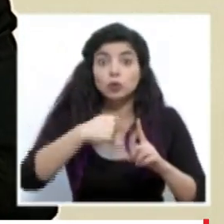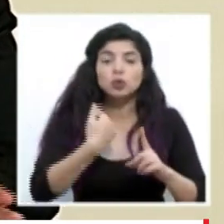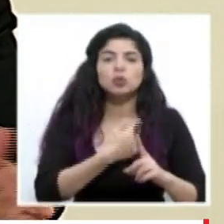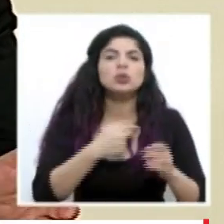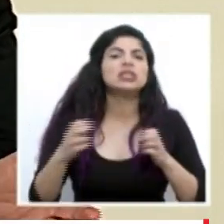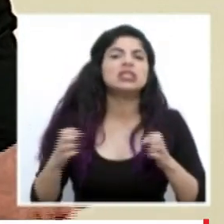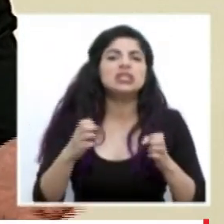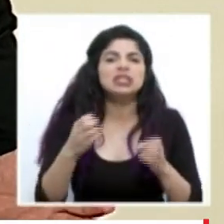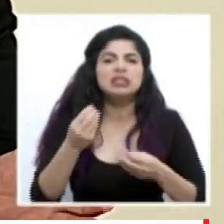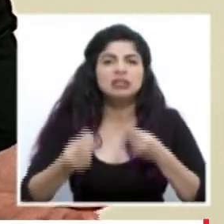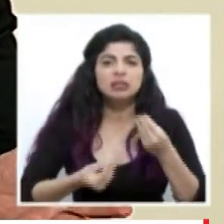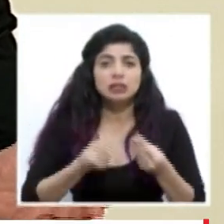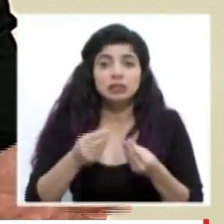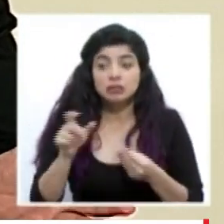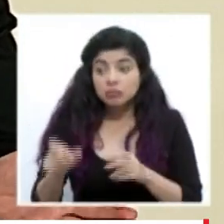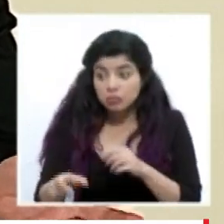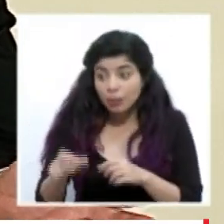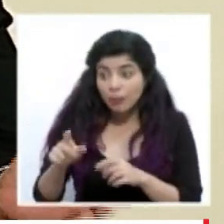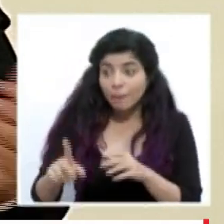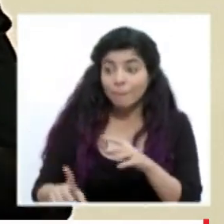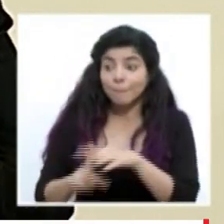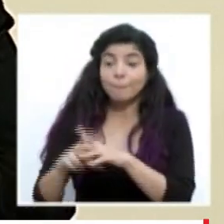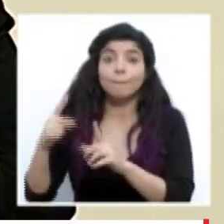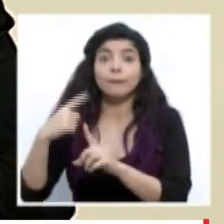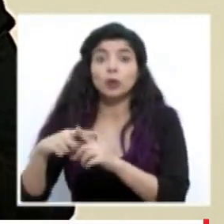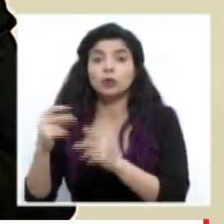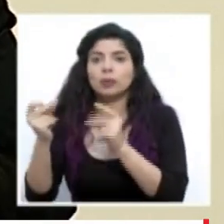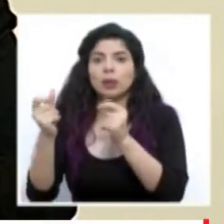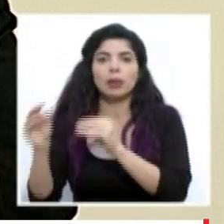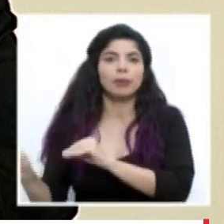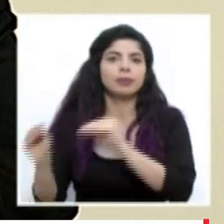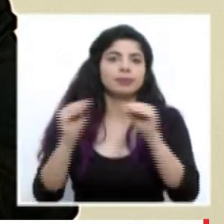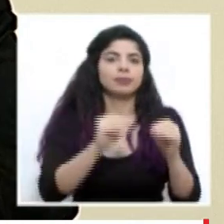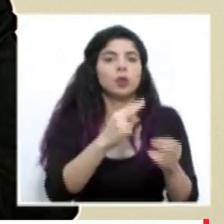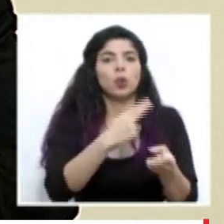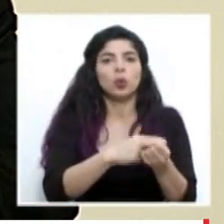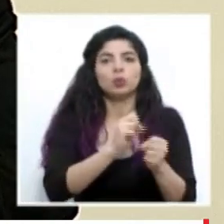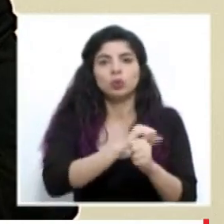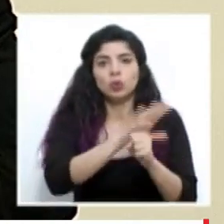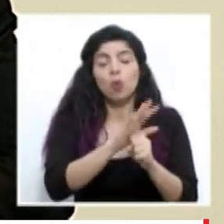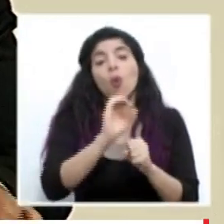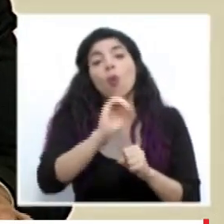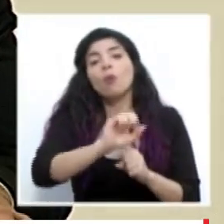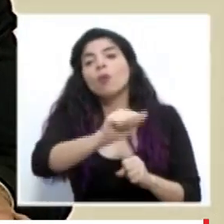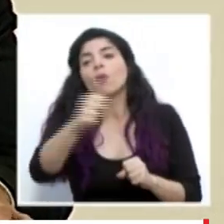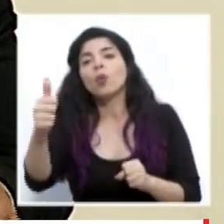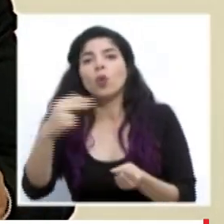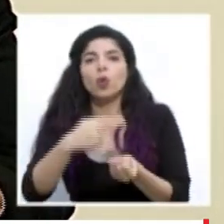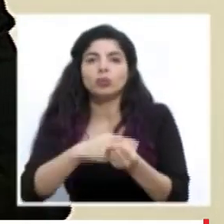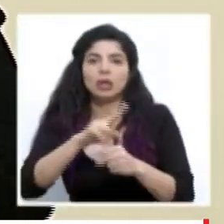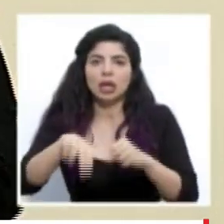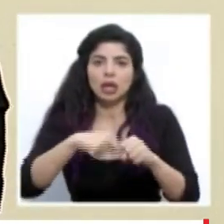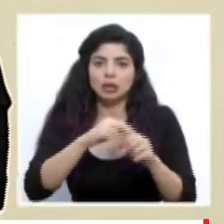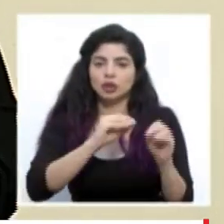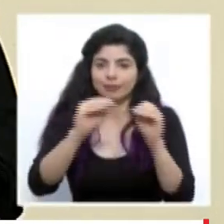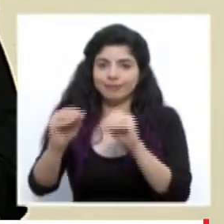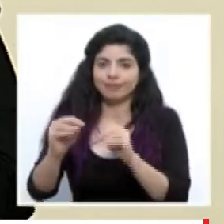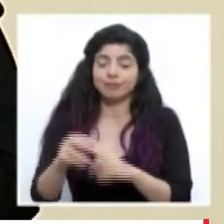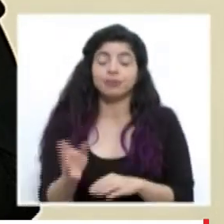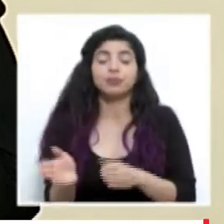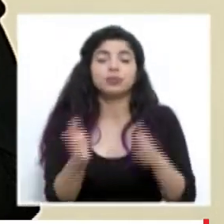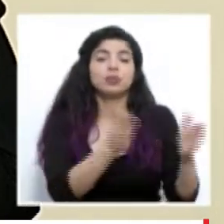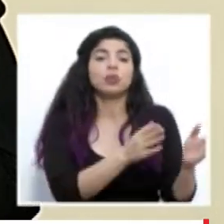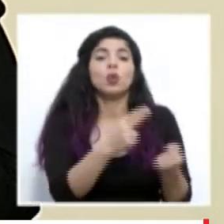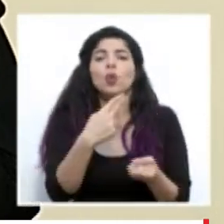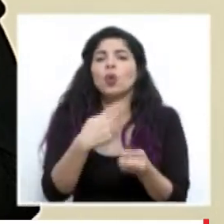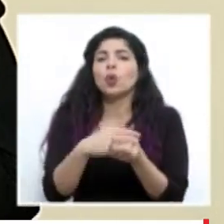definimos es que se trasladan inmediatamente al SEACO o a algún hospital nacional. En el Hospital de San